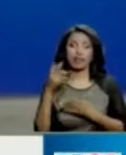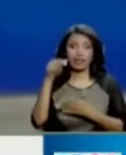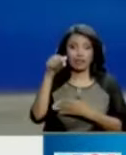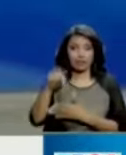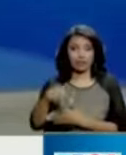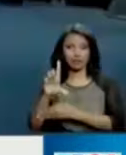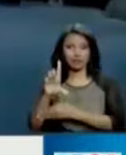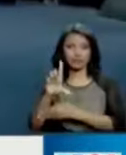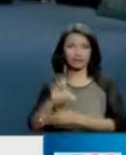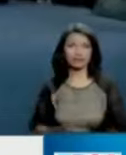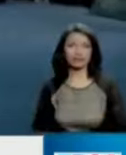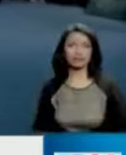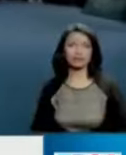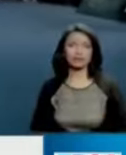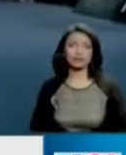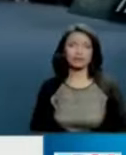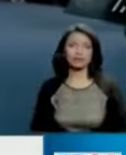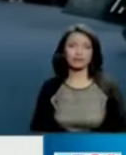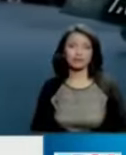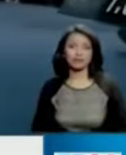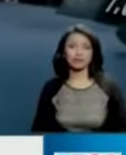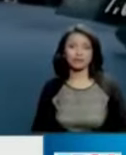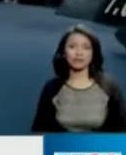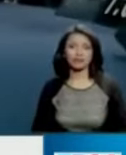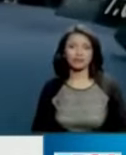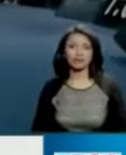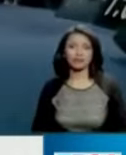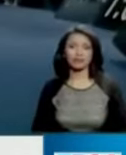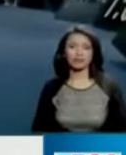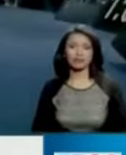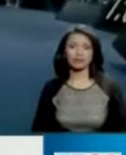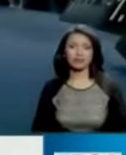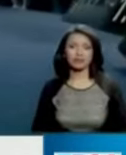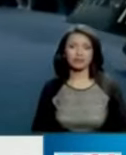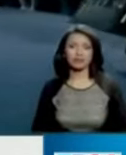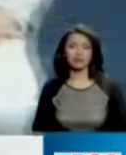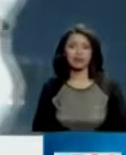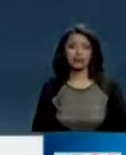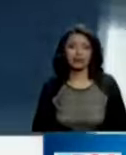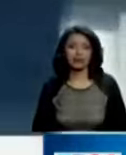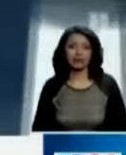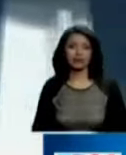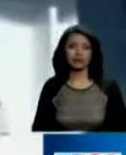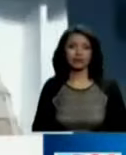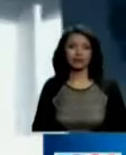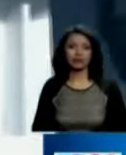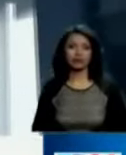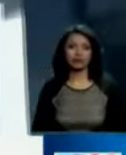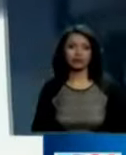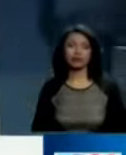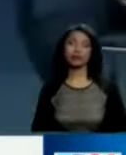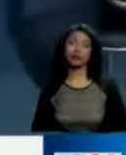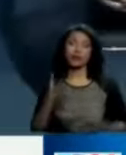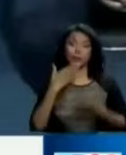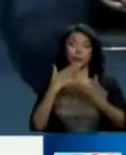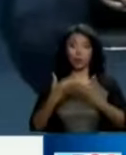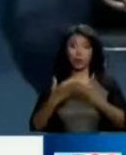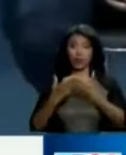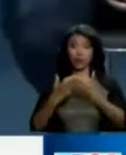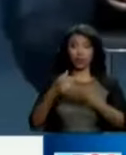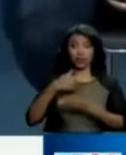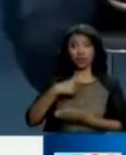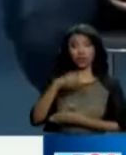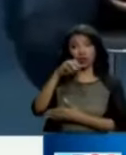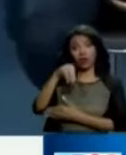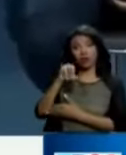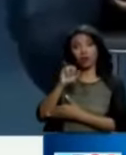vamos a encontrar que ellos hacen una perfecta mancuerna con parte del poder económico, y ese poder económico se beneficia de ello. Voy